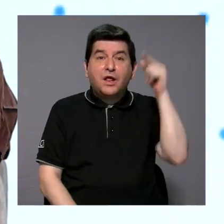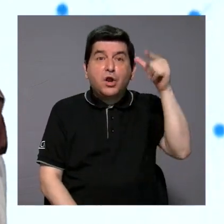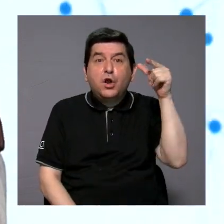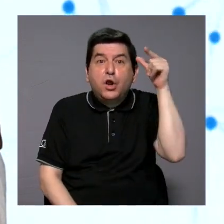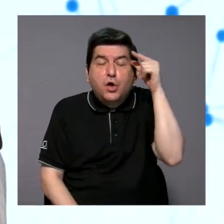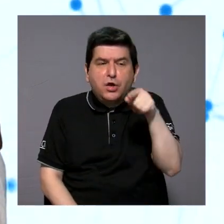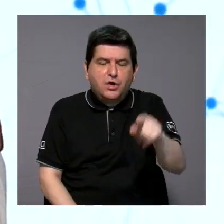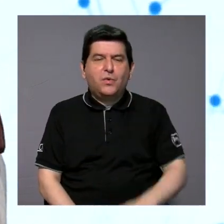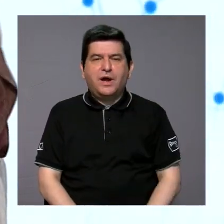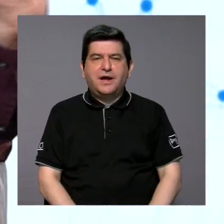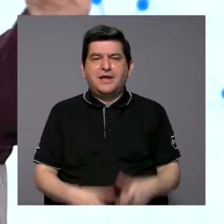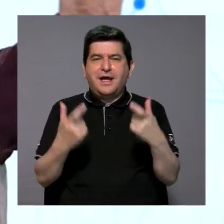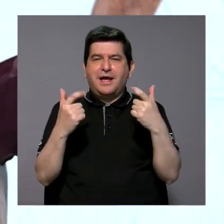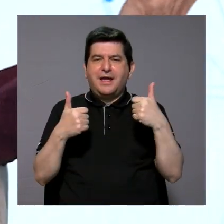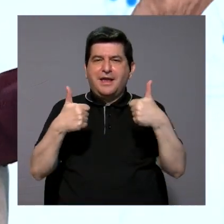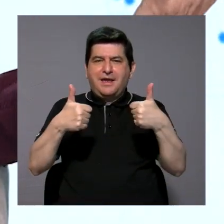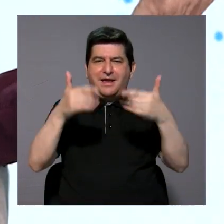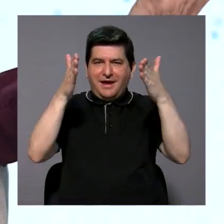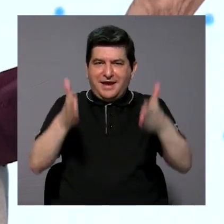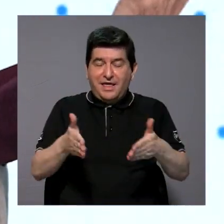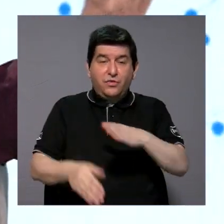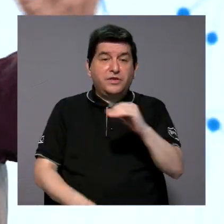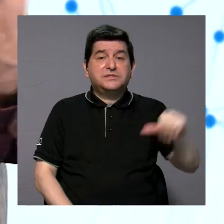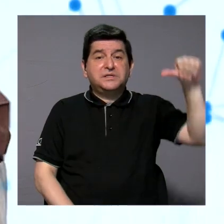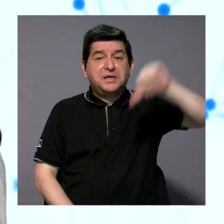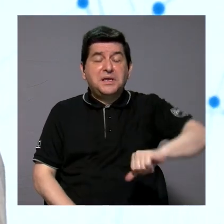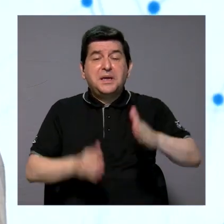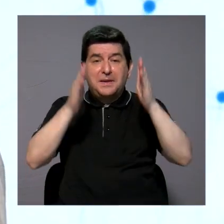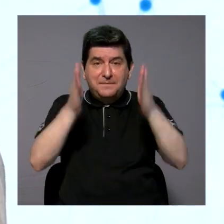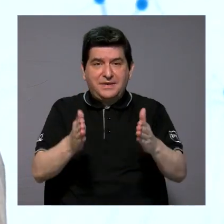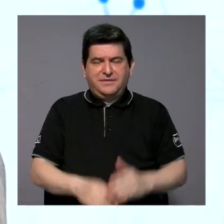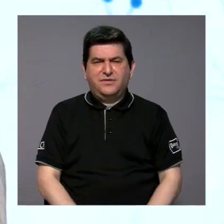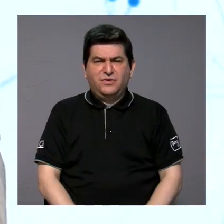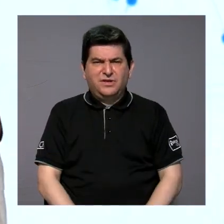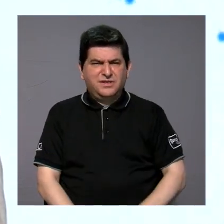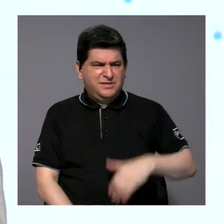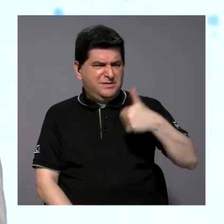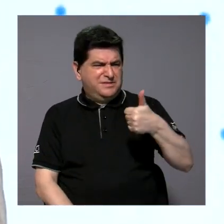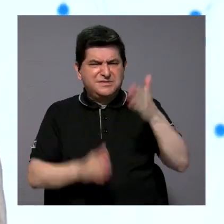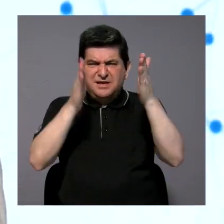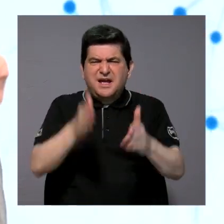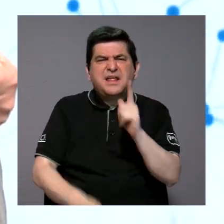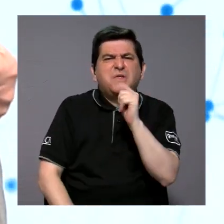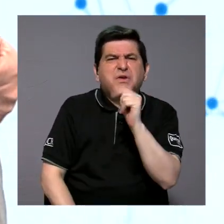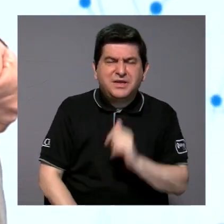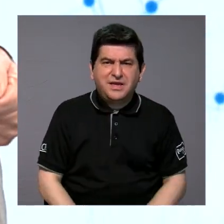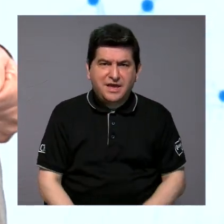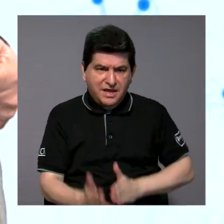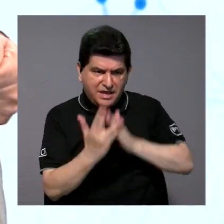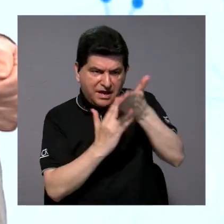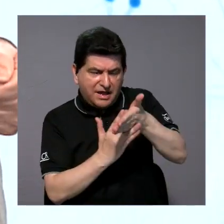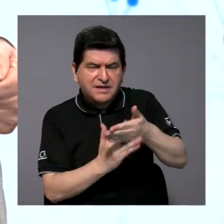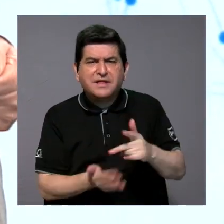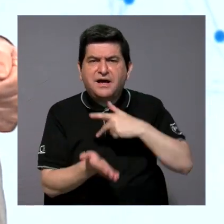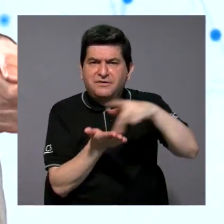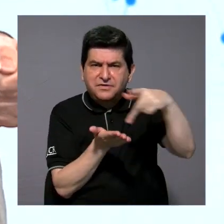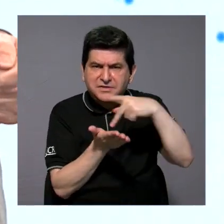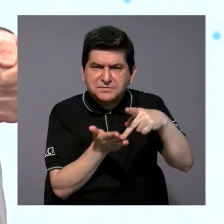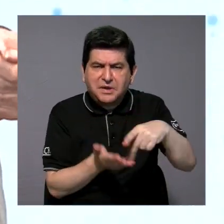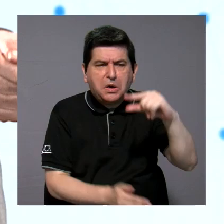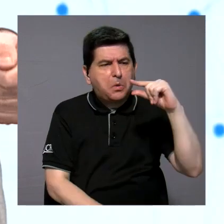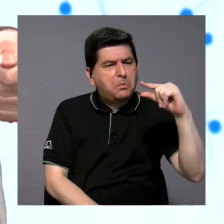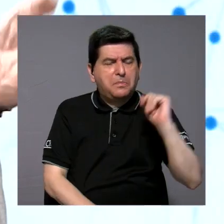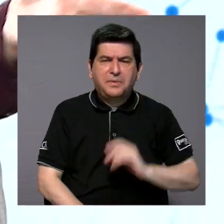Evidentemente ahí hay ganadores y hay perdedores. Ganador es quien por medio de un pago